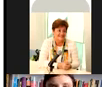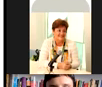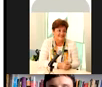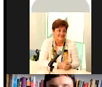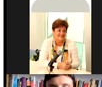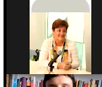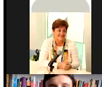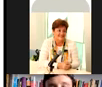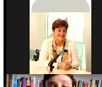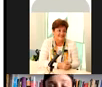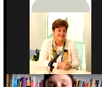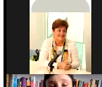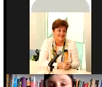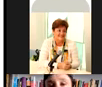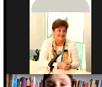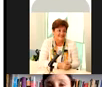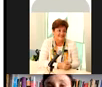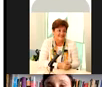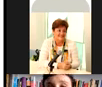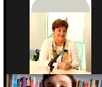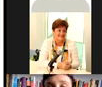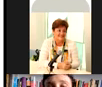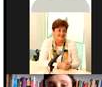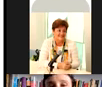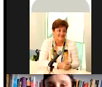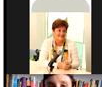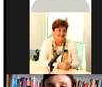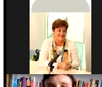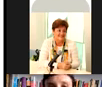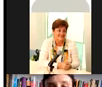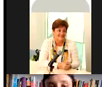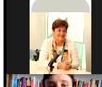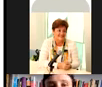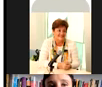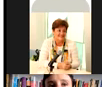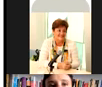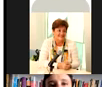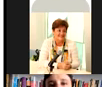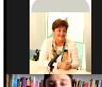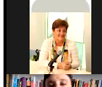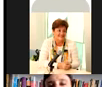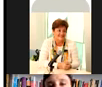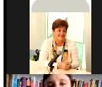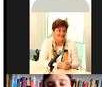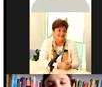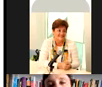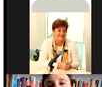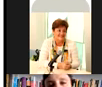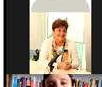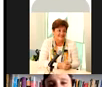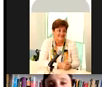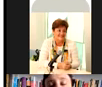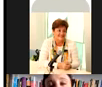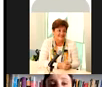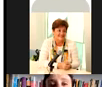les restringía su capacidad, o bien se les arrojaba de un monte, un modelo muy eugenésico, o con el